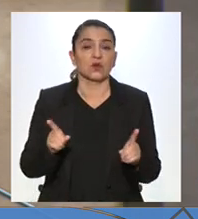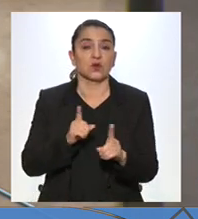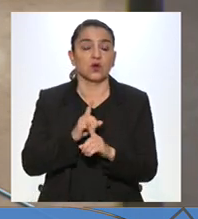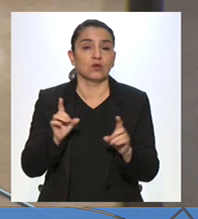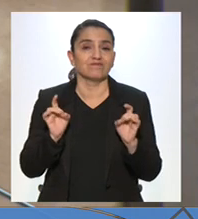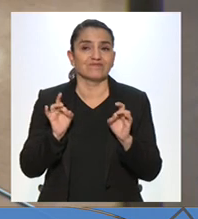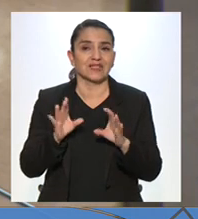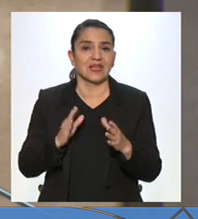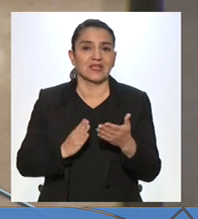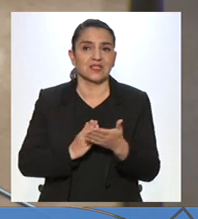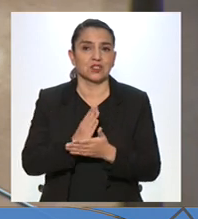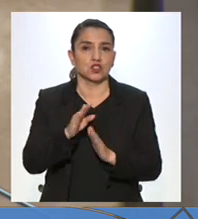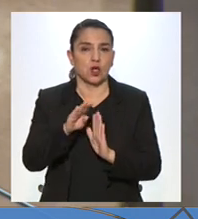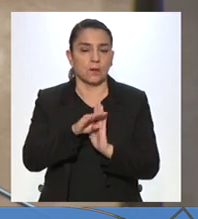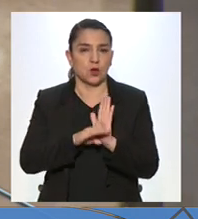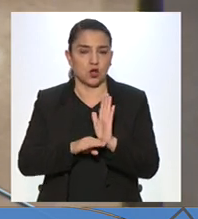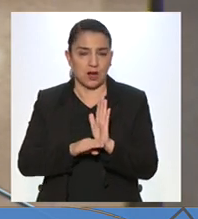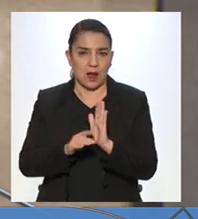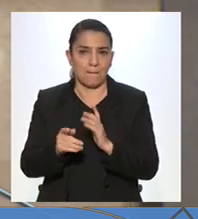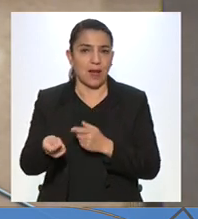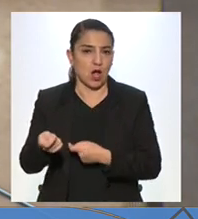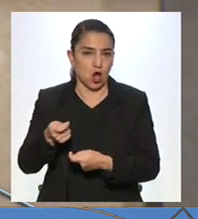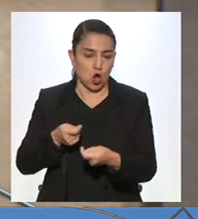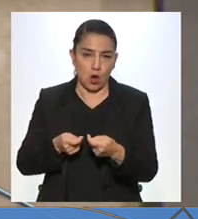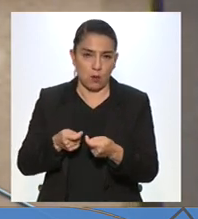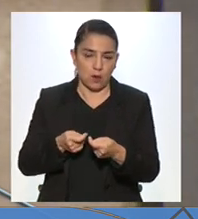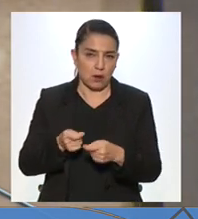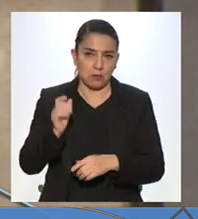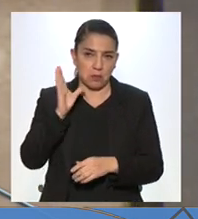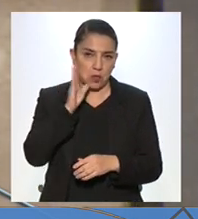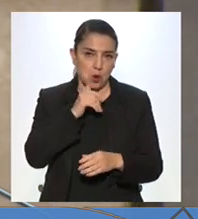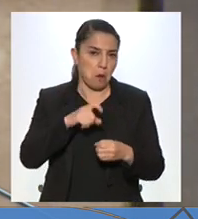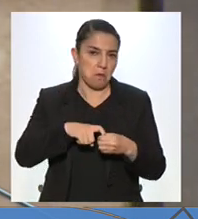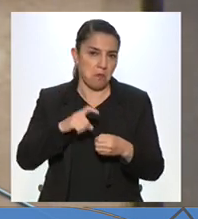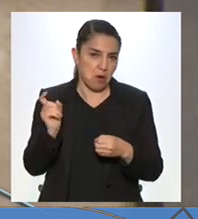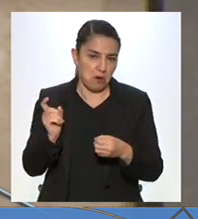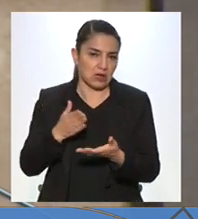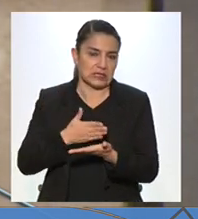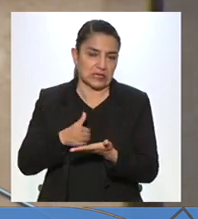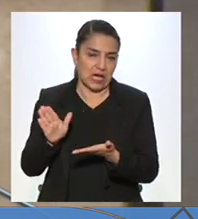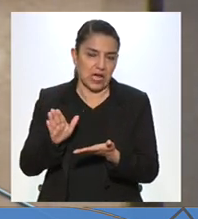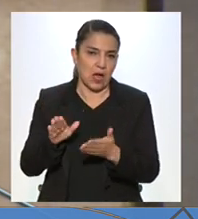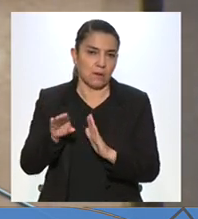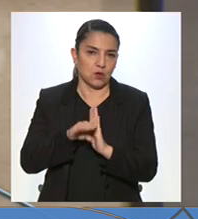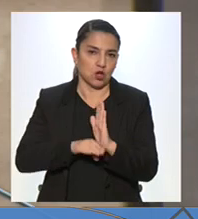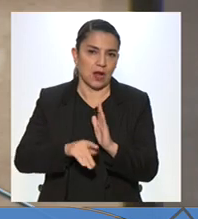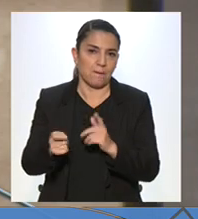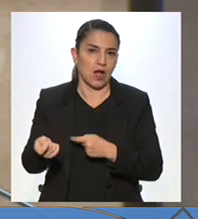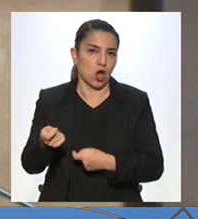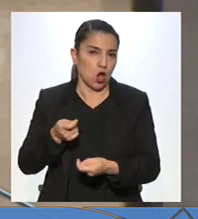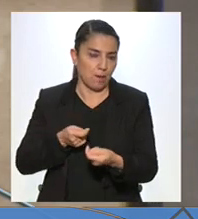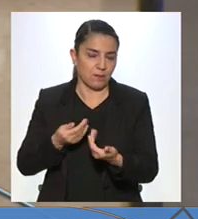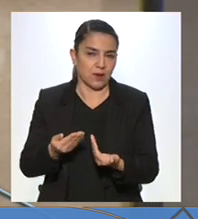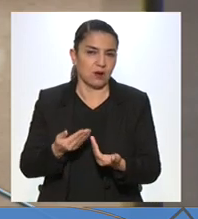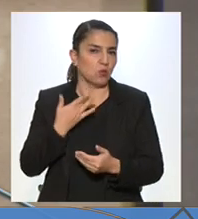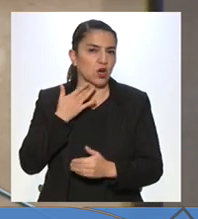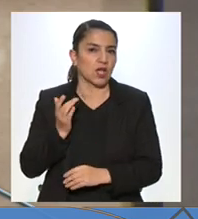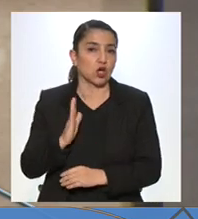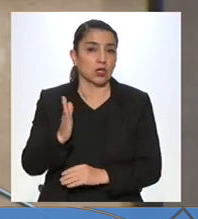se inició este programa de compra y no ocurriría si es que se retirara el programa de compra. Ahora, ¿por qué el programa de compra